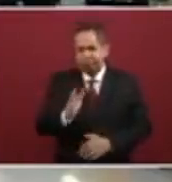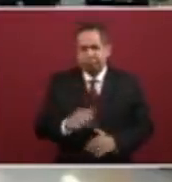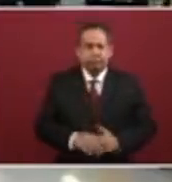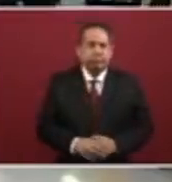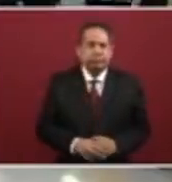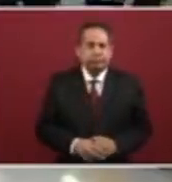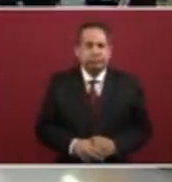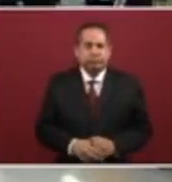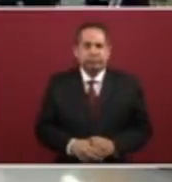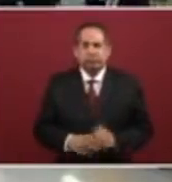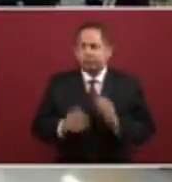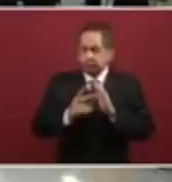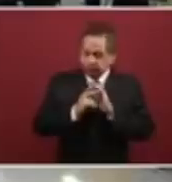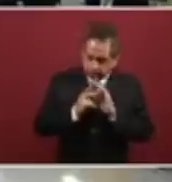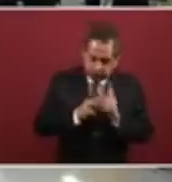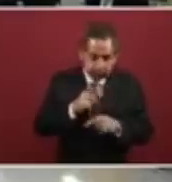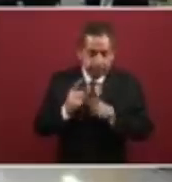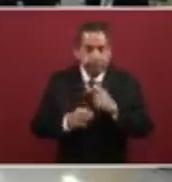A ver, repetimos